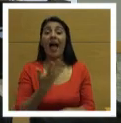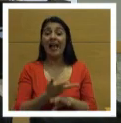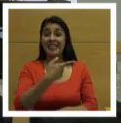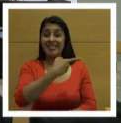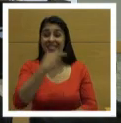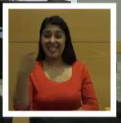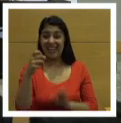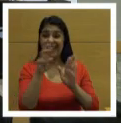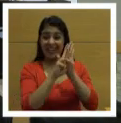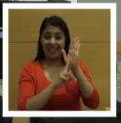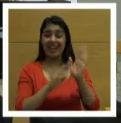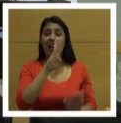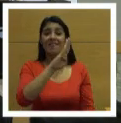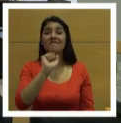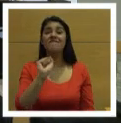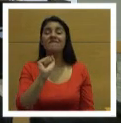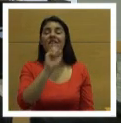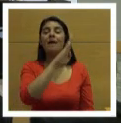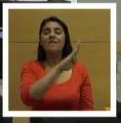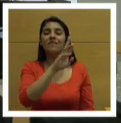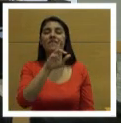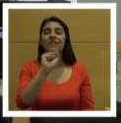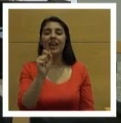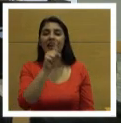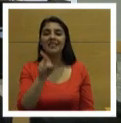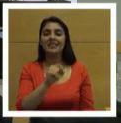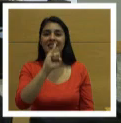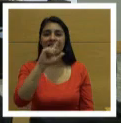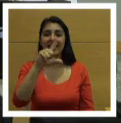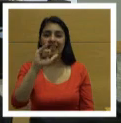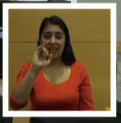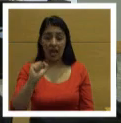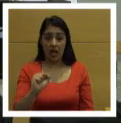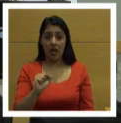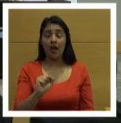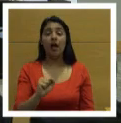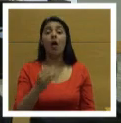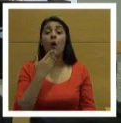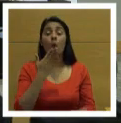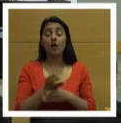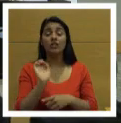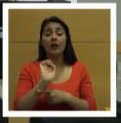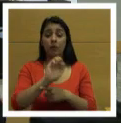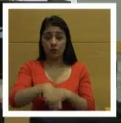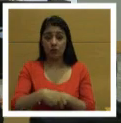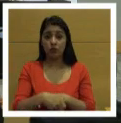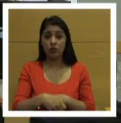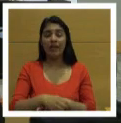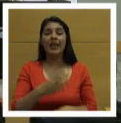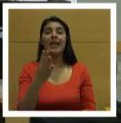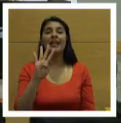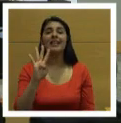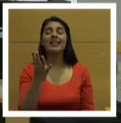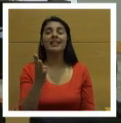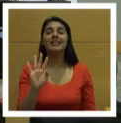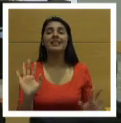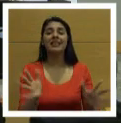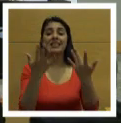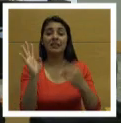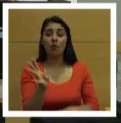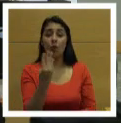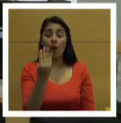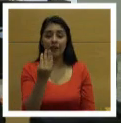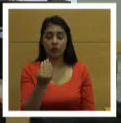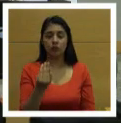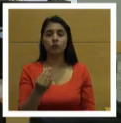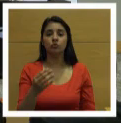Brasilia, aprobadas en la 14ª cumbre, y culminará en la